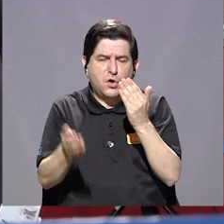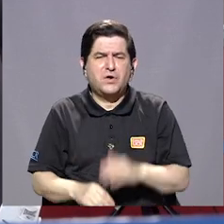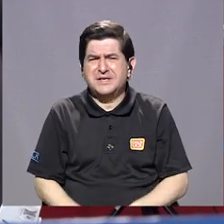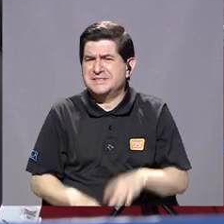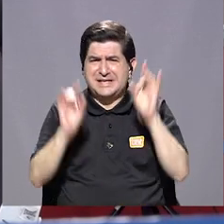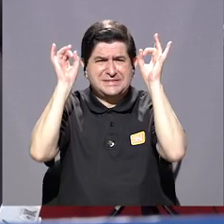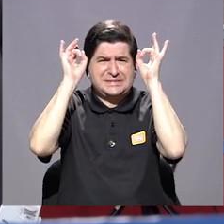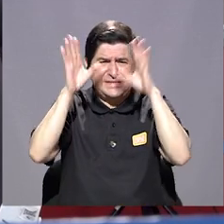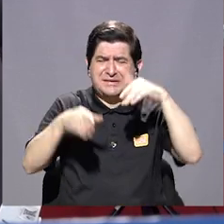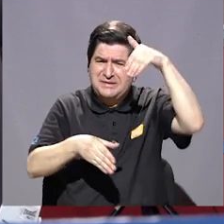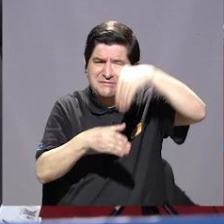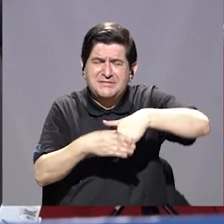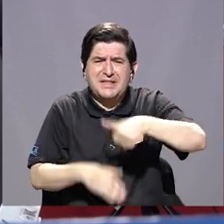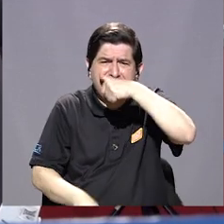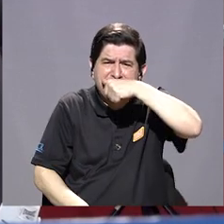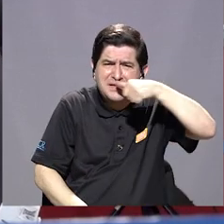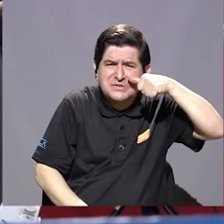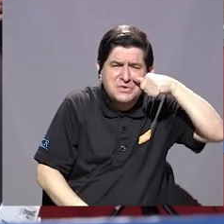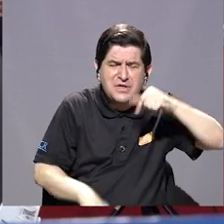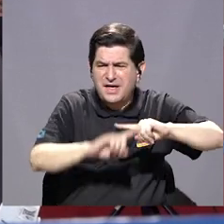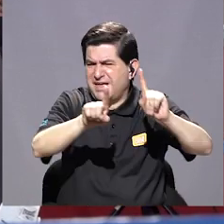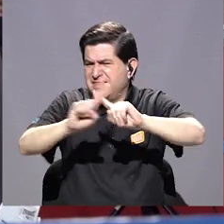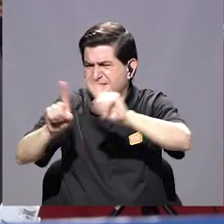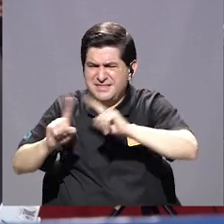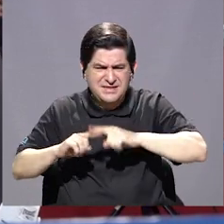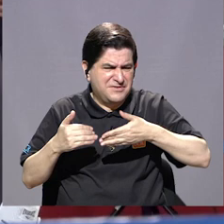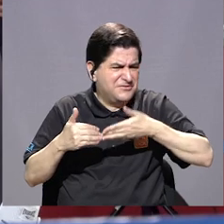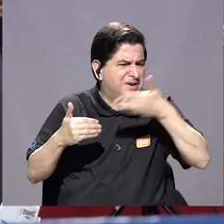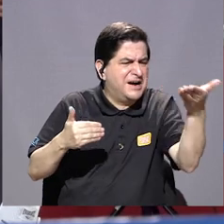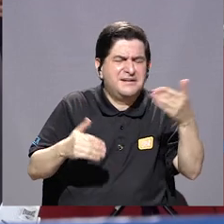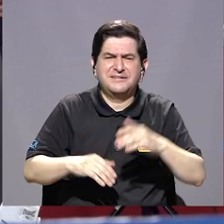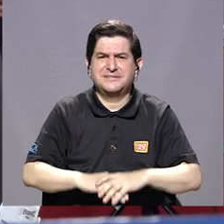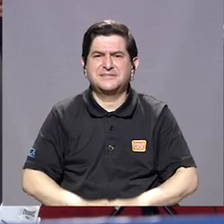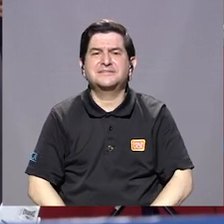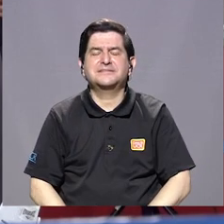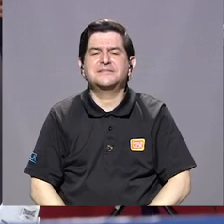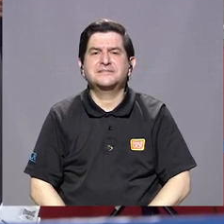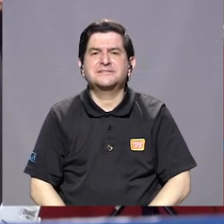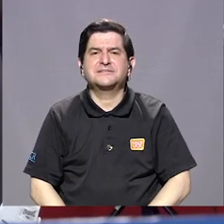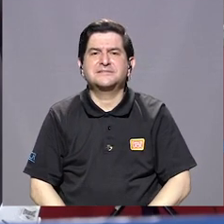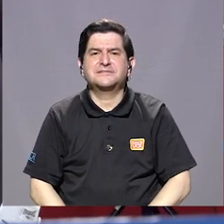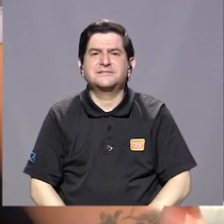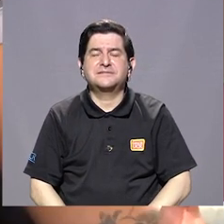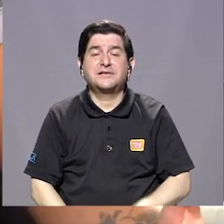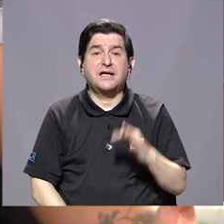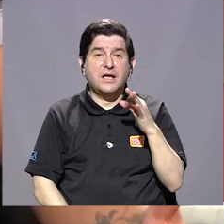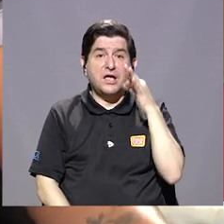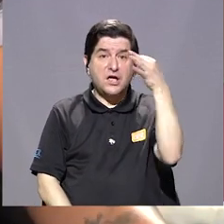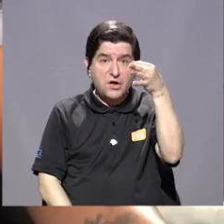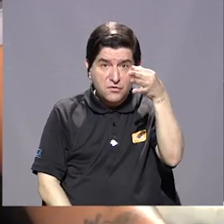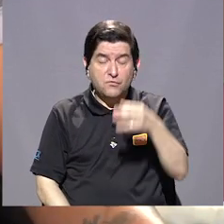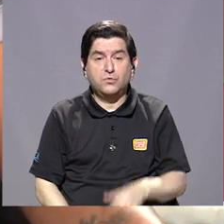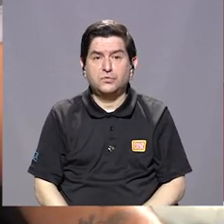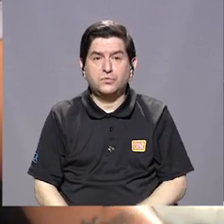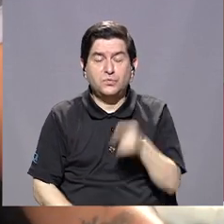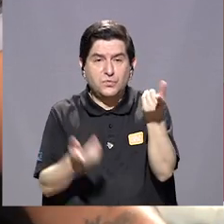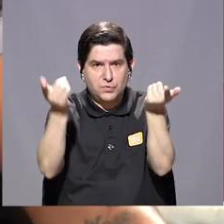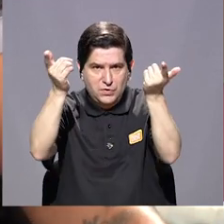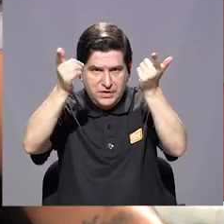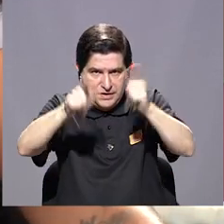fatal en drogas, en un montón de cosas, y su futuro prometedor se